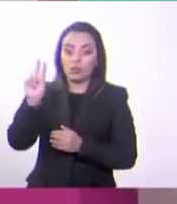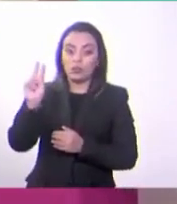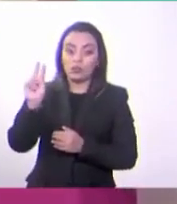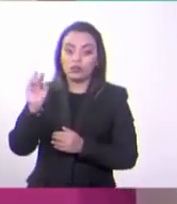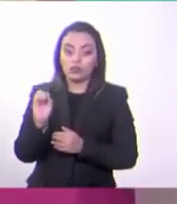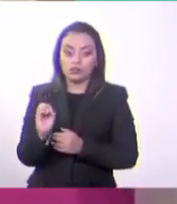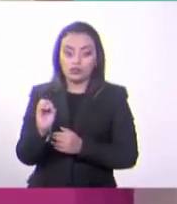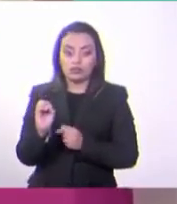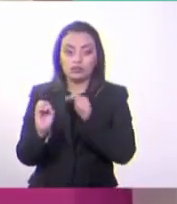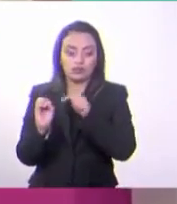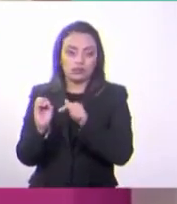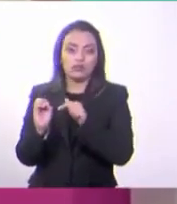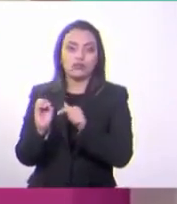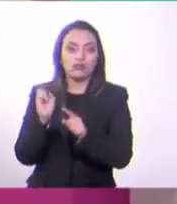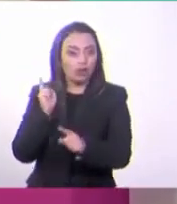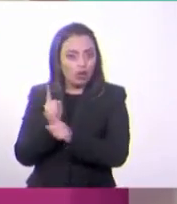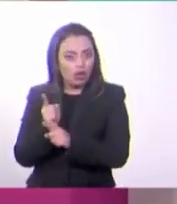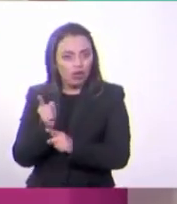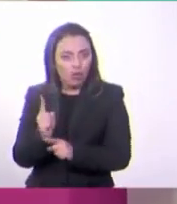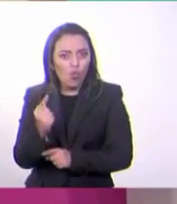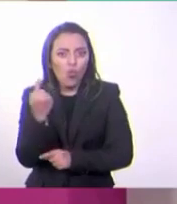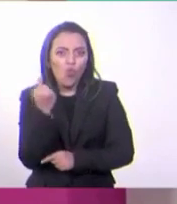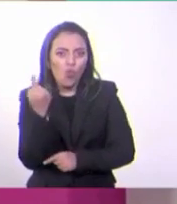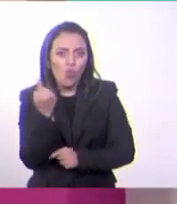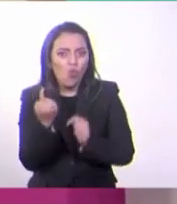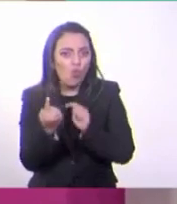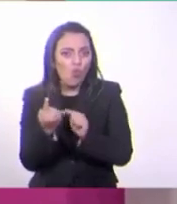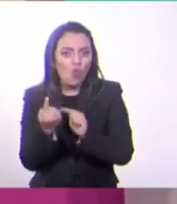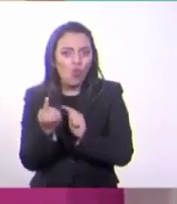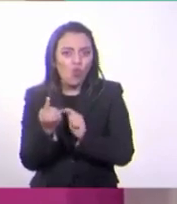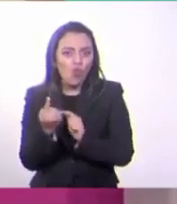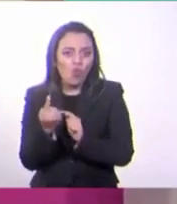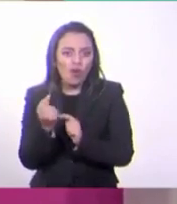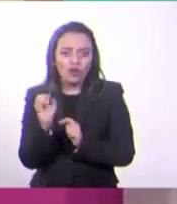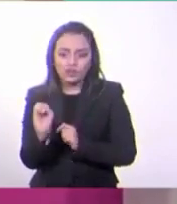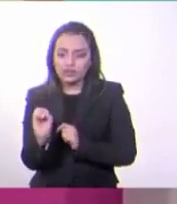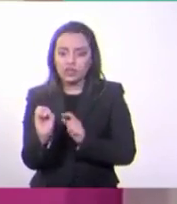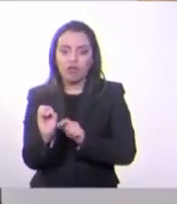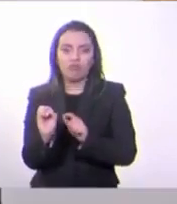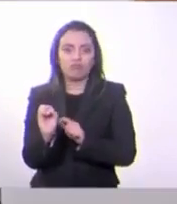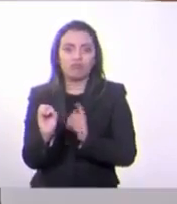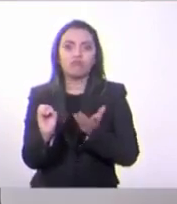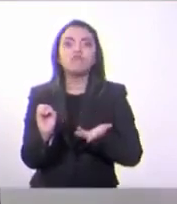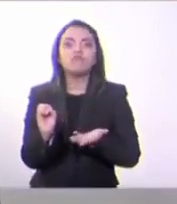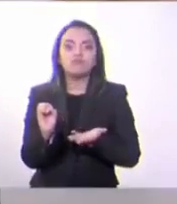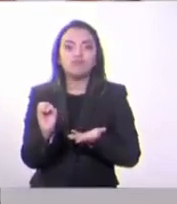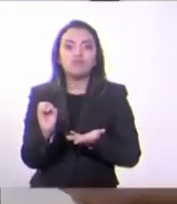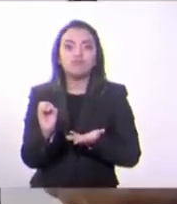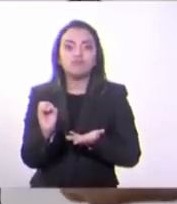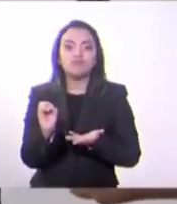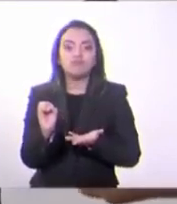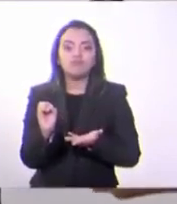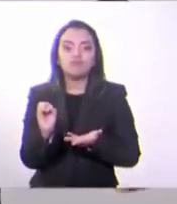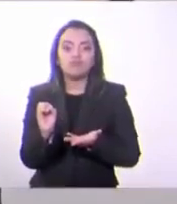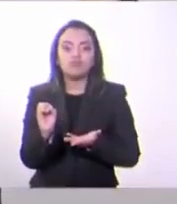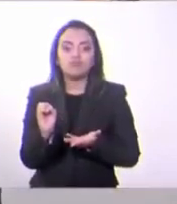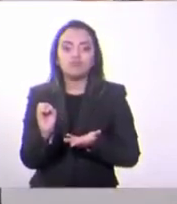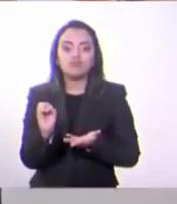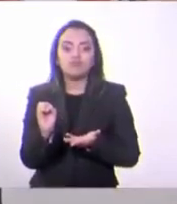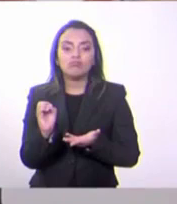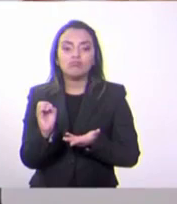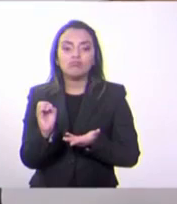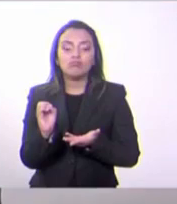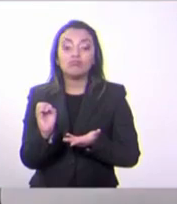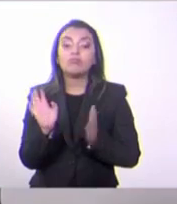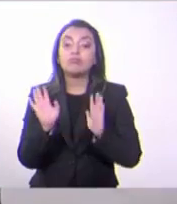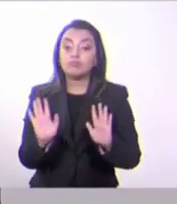Pero aquí sí se cumple, porque solo hay un valor en X cuya imagen me dé 0.